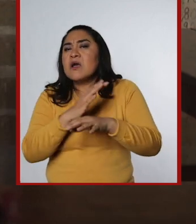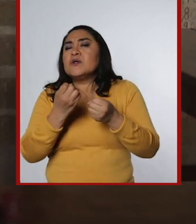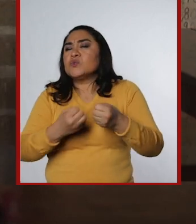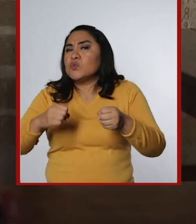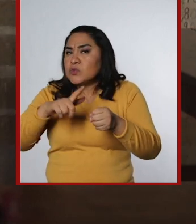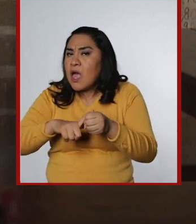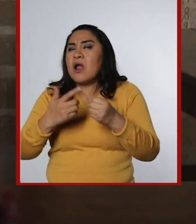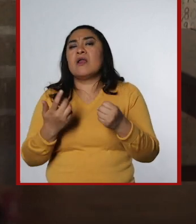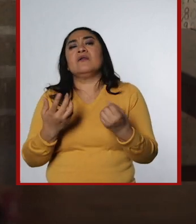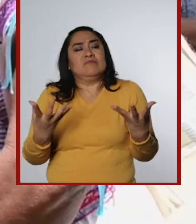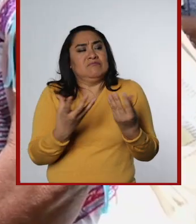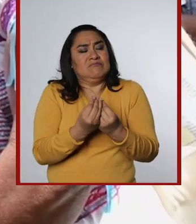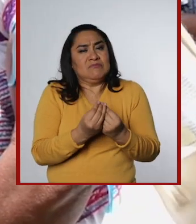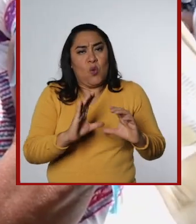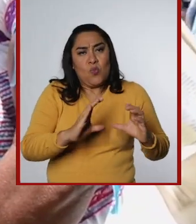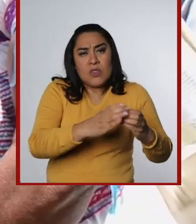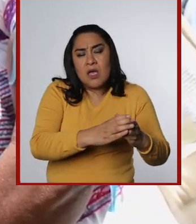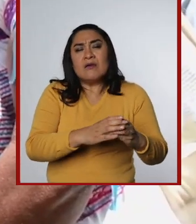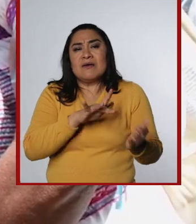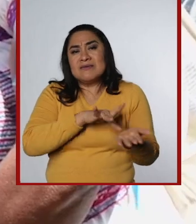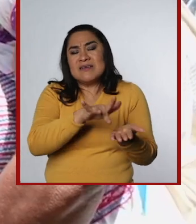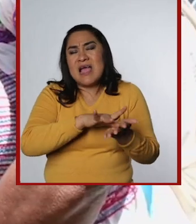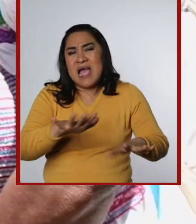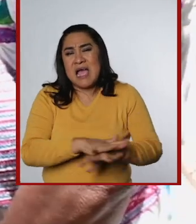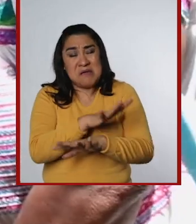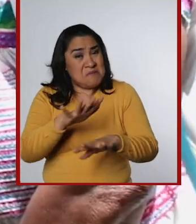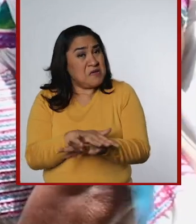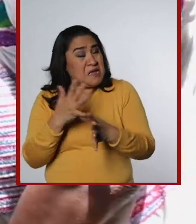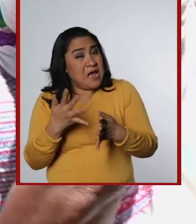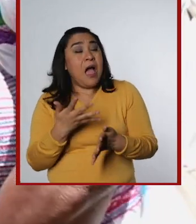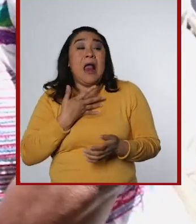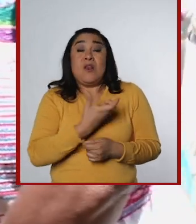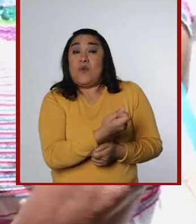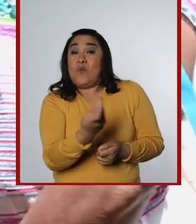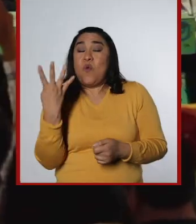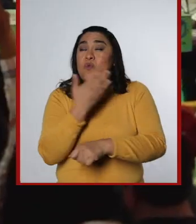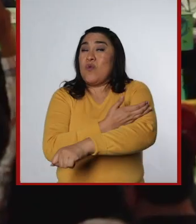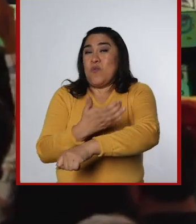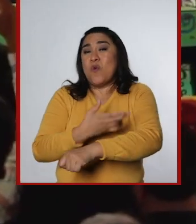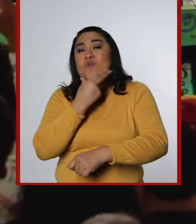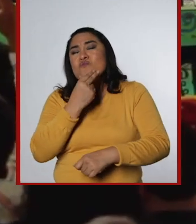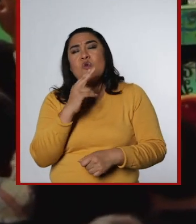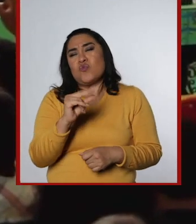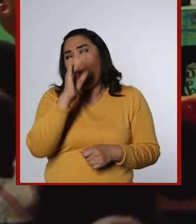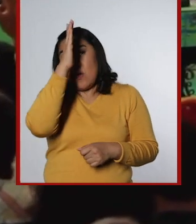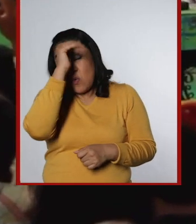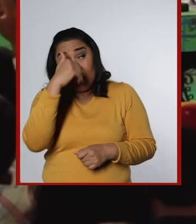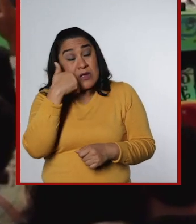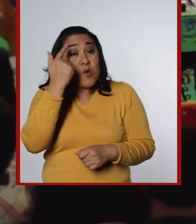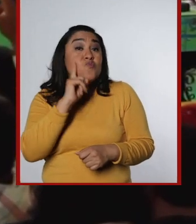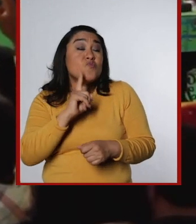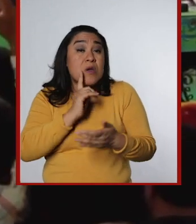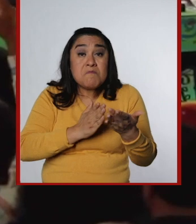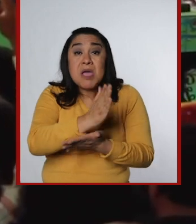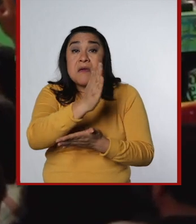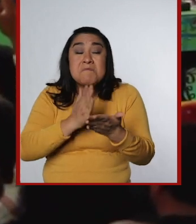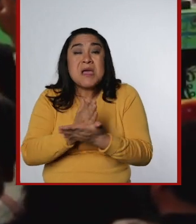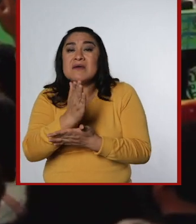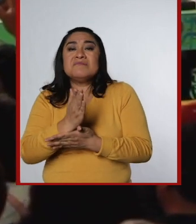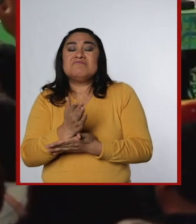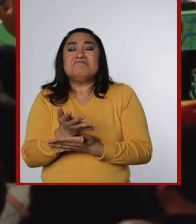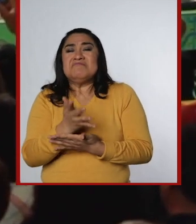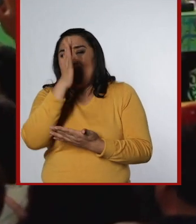tampoco están de acuerdo en que las mujeres lleguemos a esos espacios de toma de decisión, porque pues siempre se ha acostumbrado que el